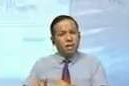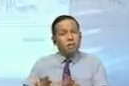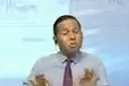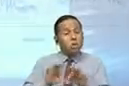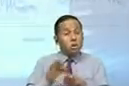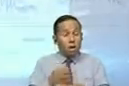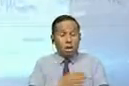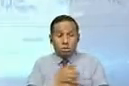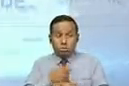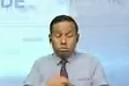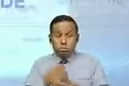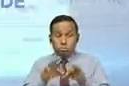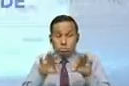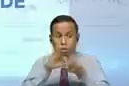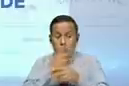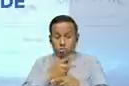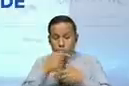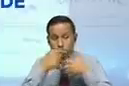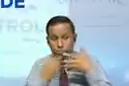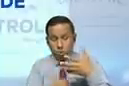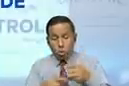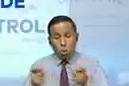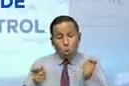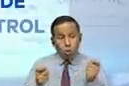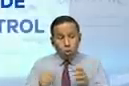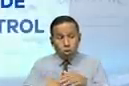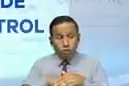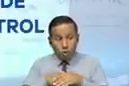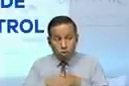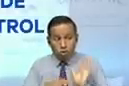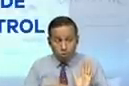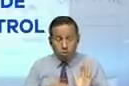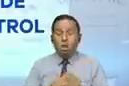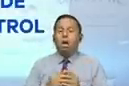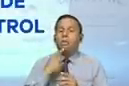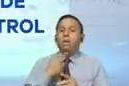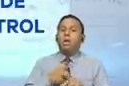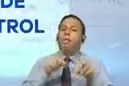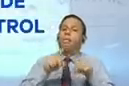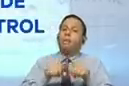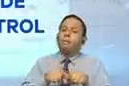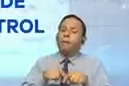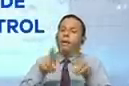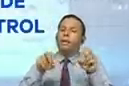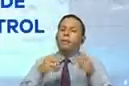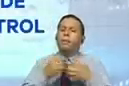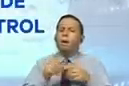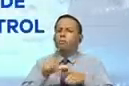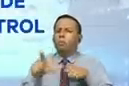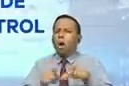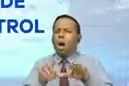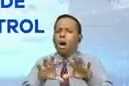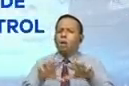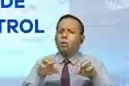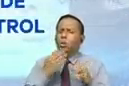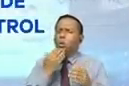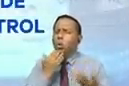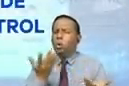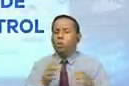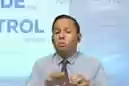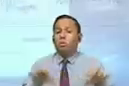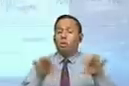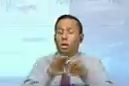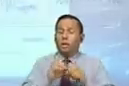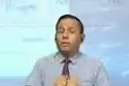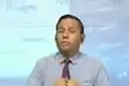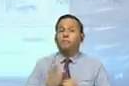de bioseguridad y control de aforo, el cual se determinará de acuerdo al tipo de evento y la capacidad para el control de distanciamiento del mismo. En